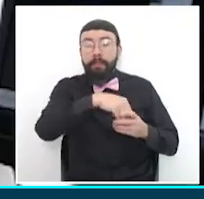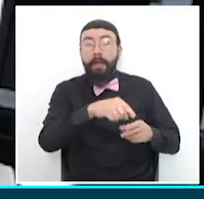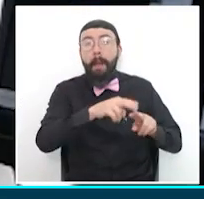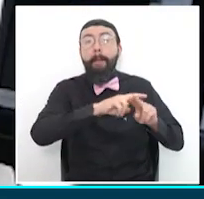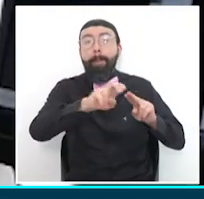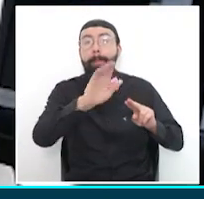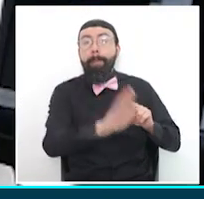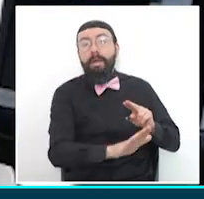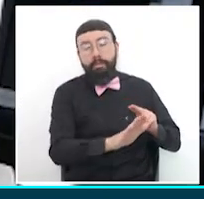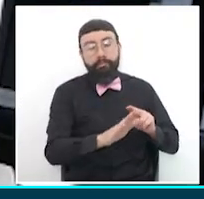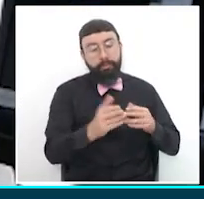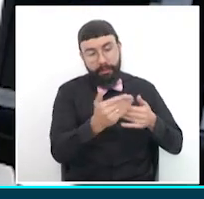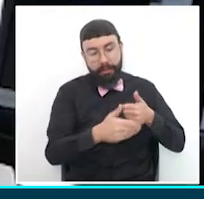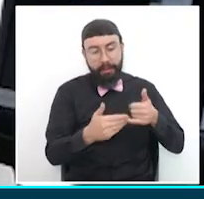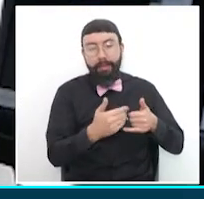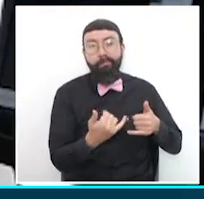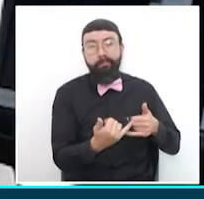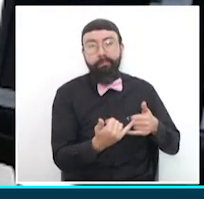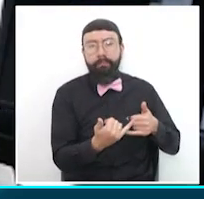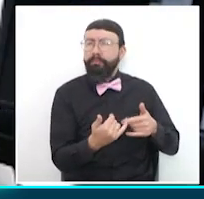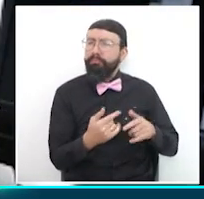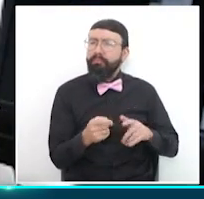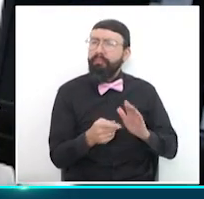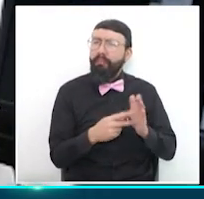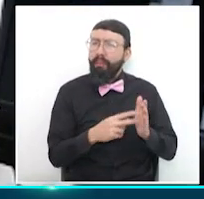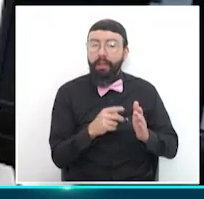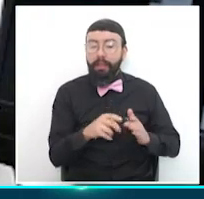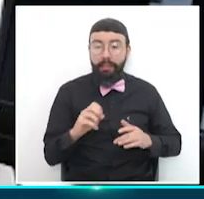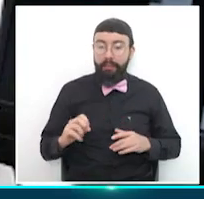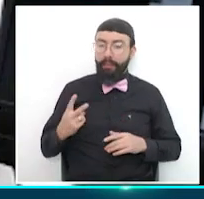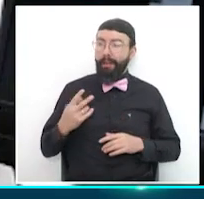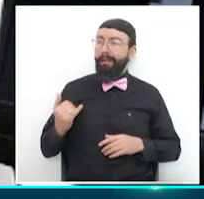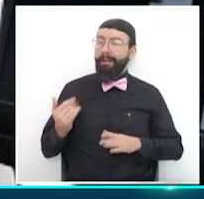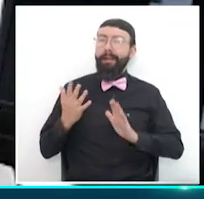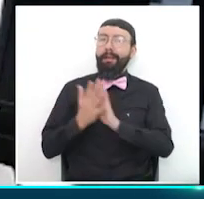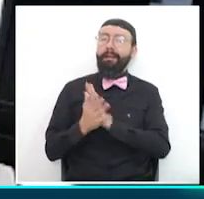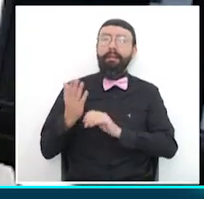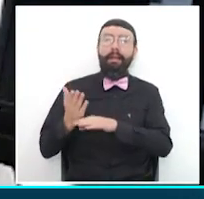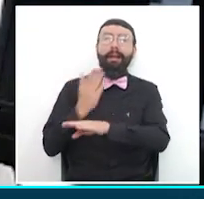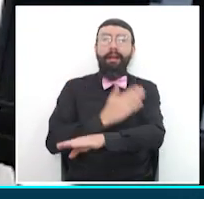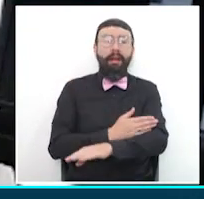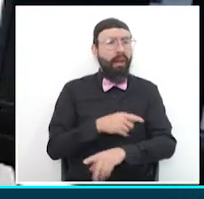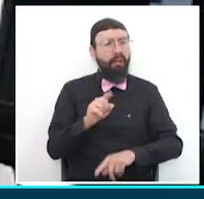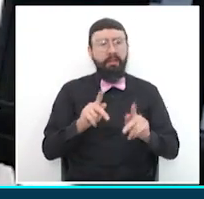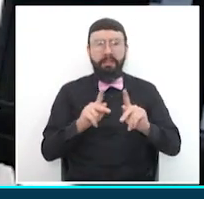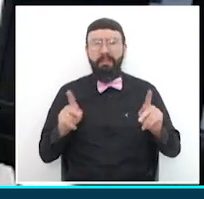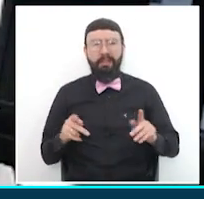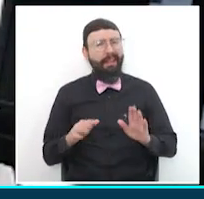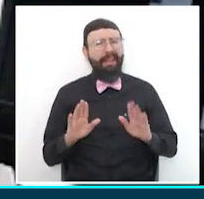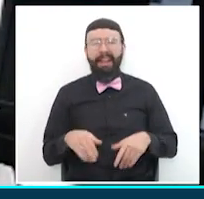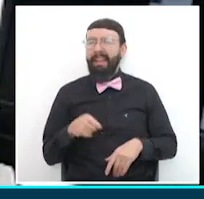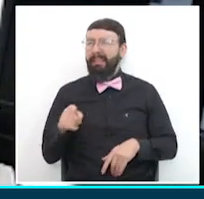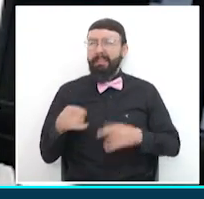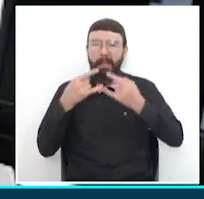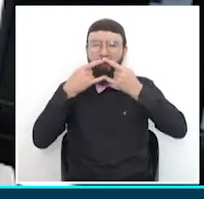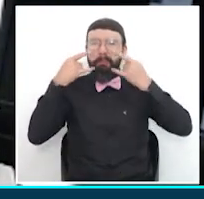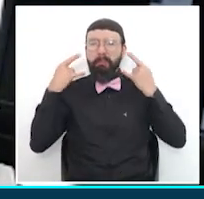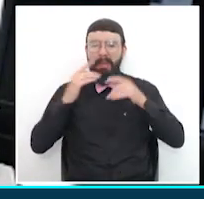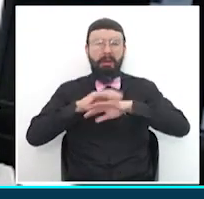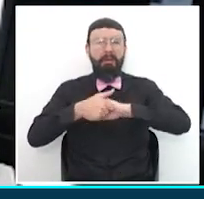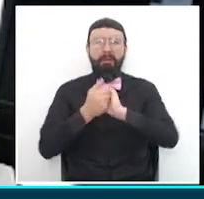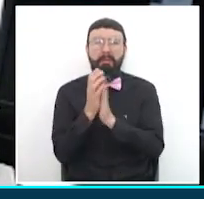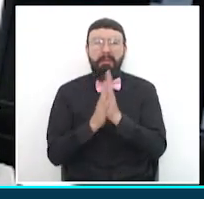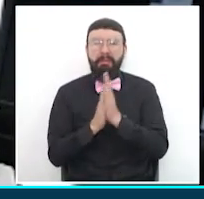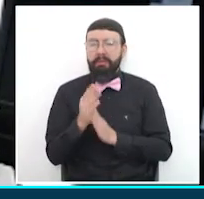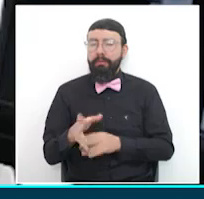manizaleña y en nuestro departamento. Y eso es secundario a lo que mencionaba anteriormente, a que la gente no ha hecho uso de las herramientas